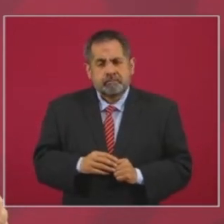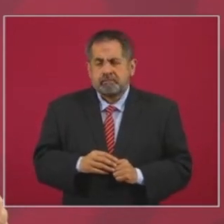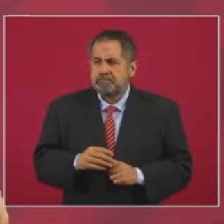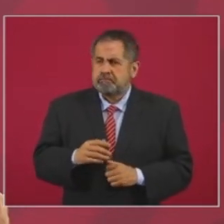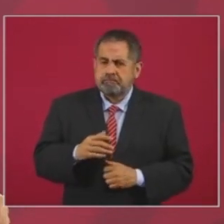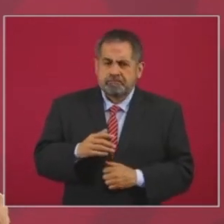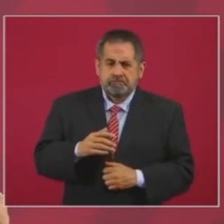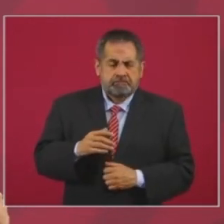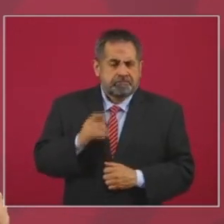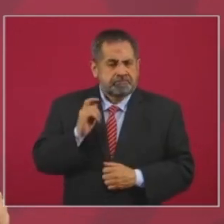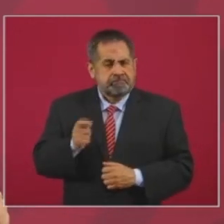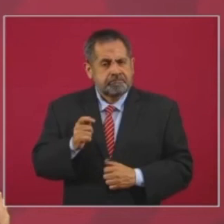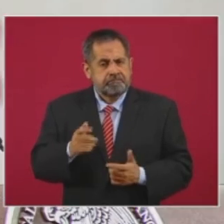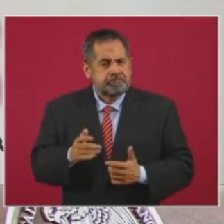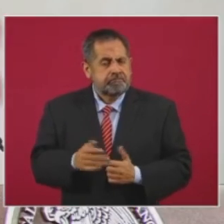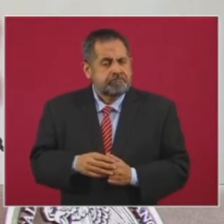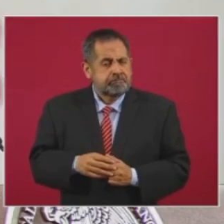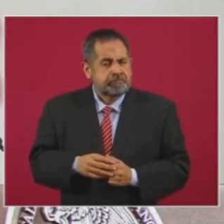voluntaria,